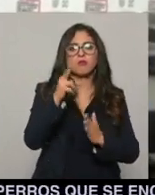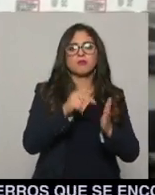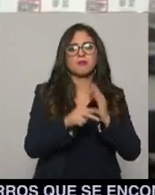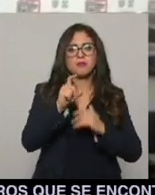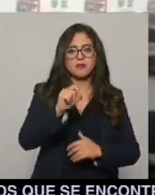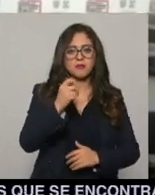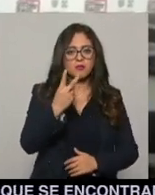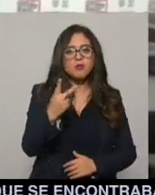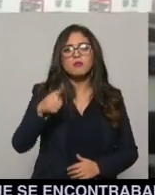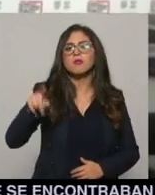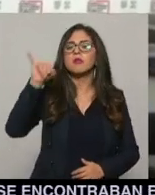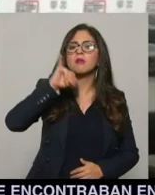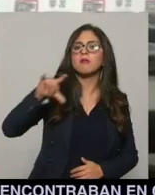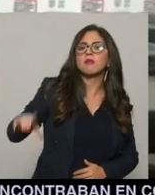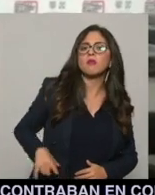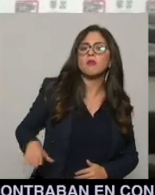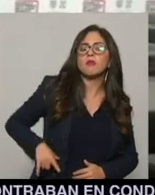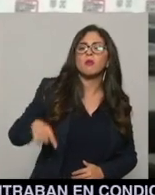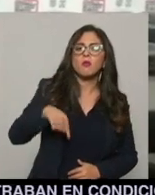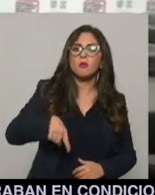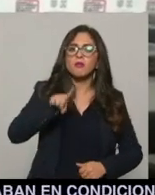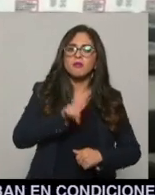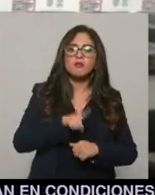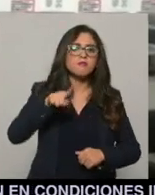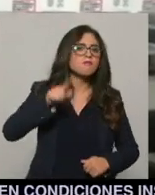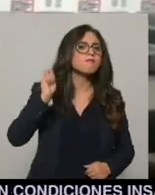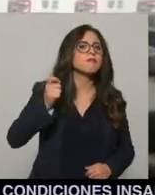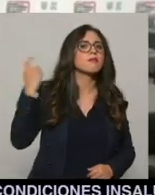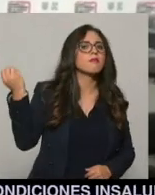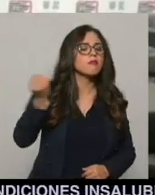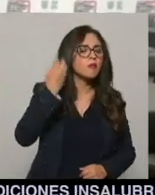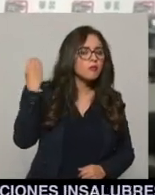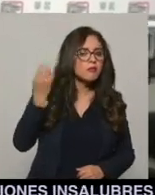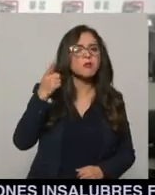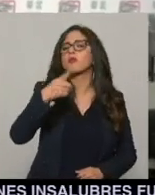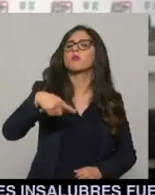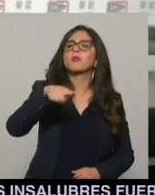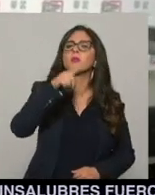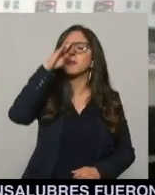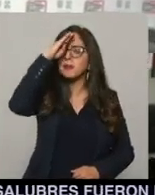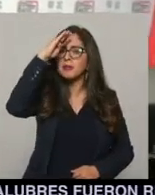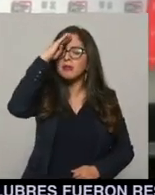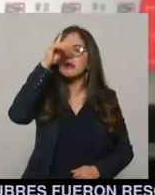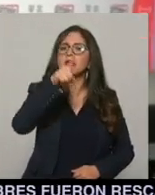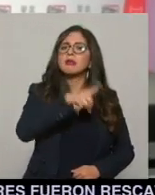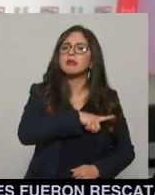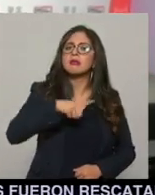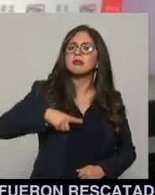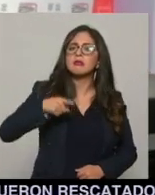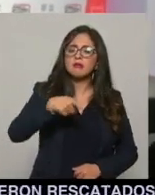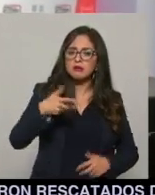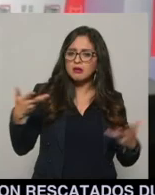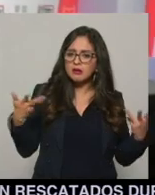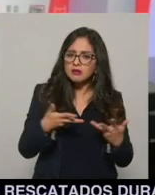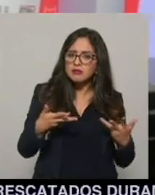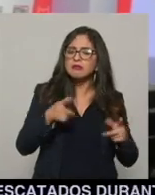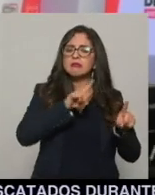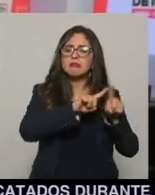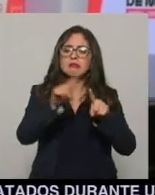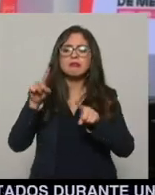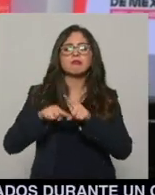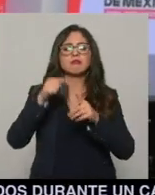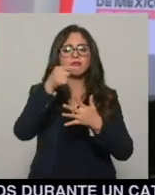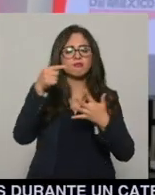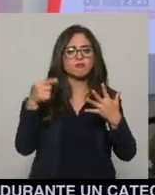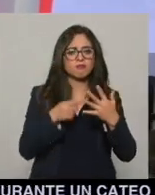Claudia Sheinbaum nos confirmará el día de hoy aquí en la conferencia. Y sí, como lo comentabas, estará también Miguel Torruco,